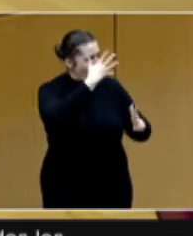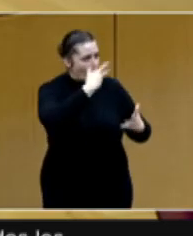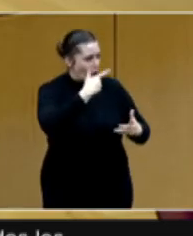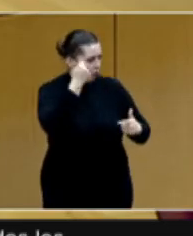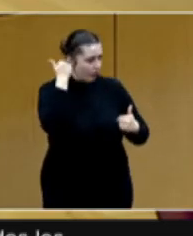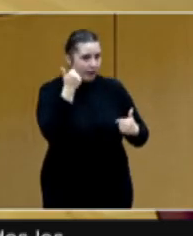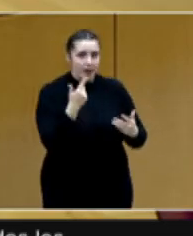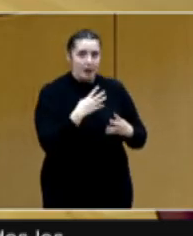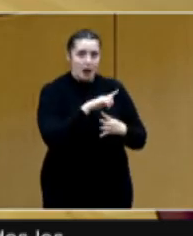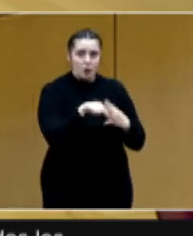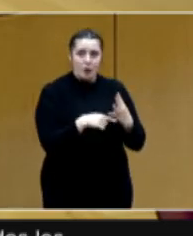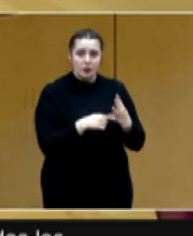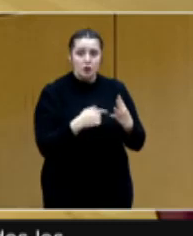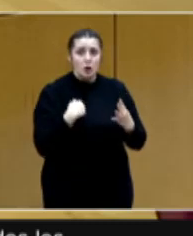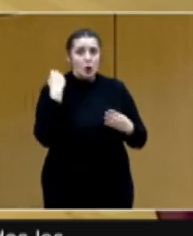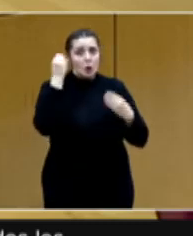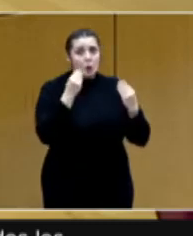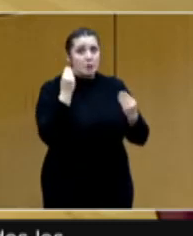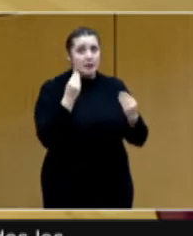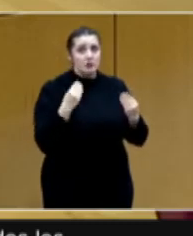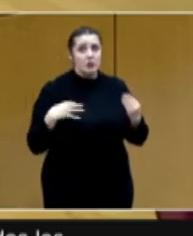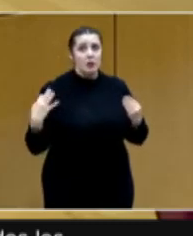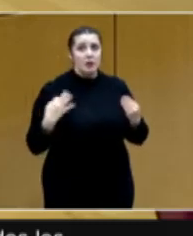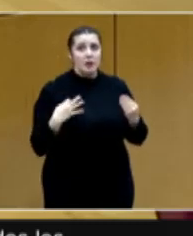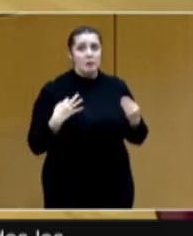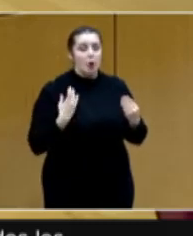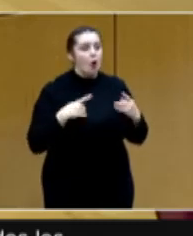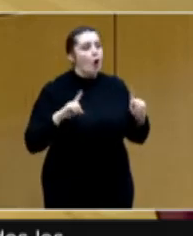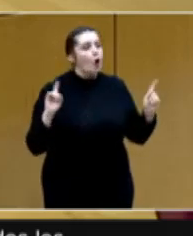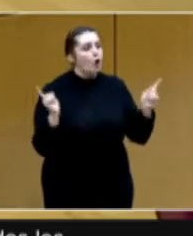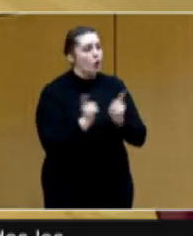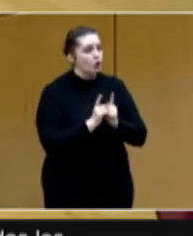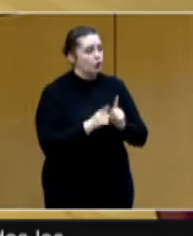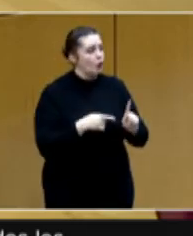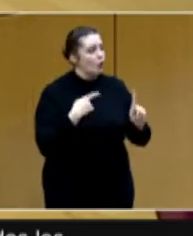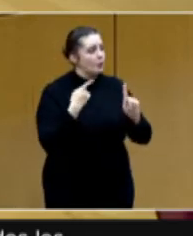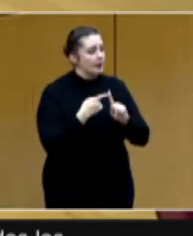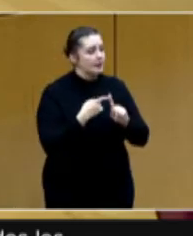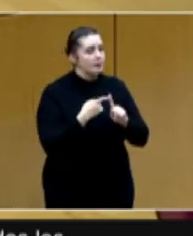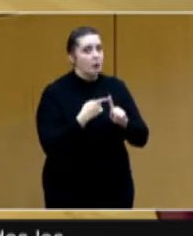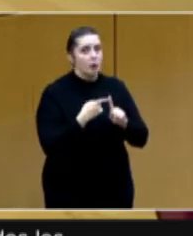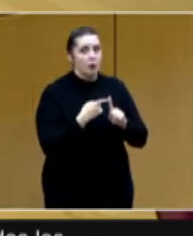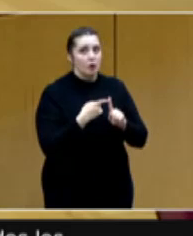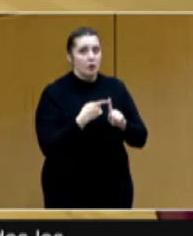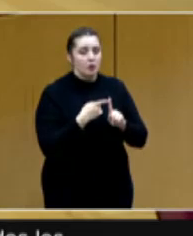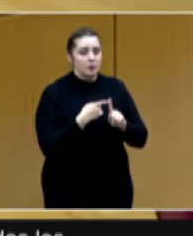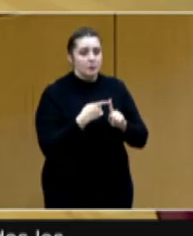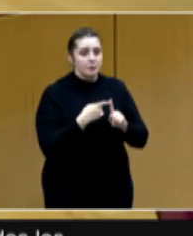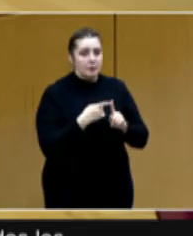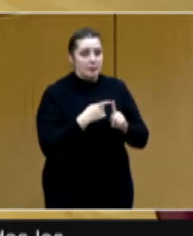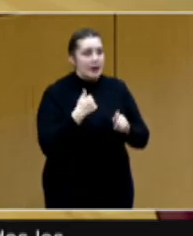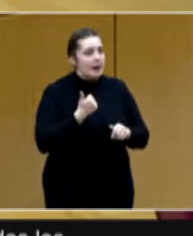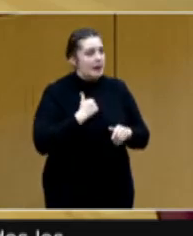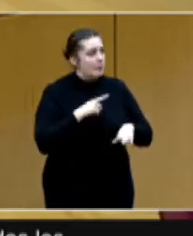y como yo creo que tengo que ser breve Para aprovechar el tiempo porque los que tienen que hablar son ellos